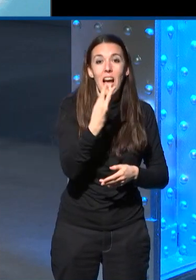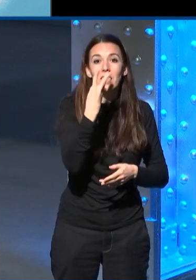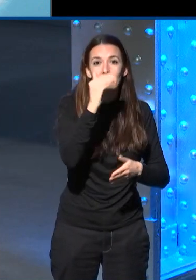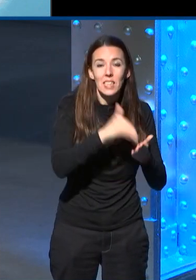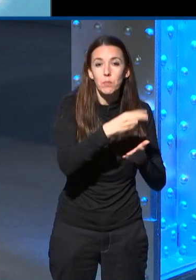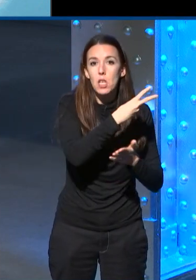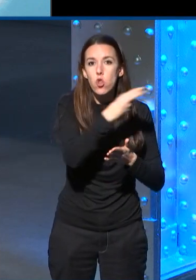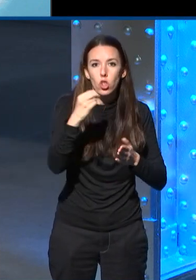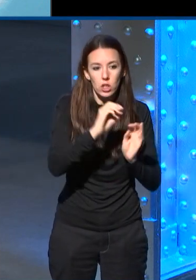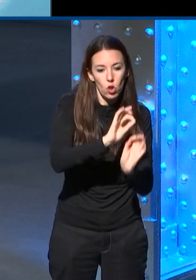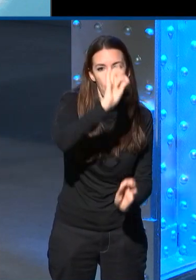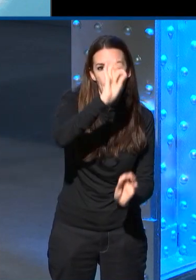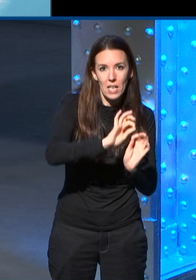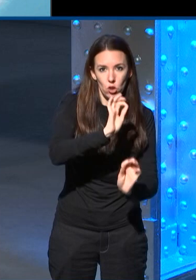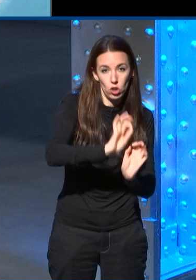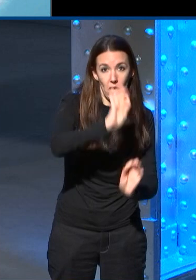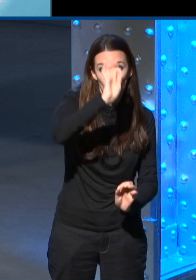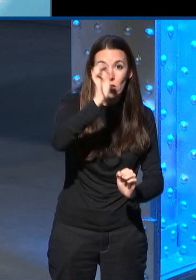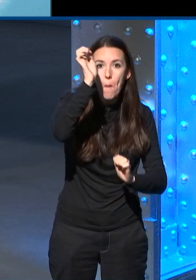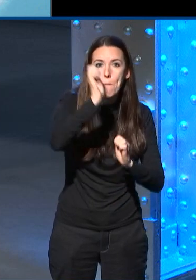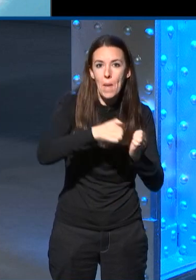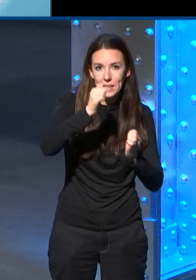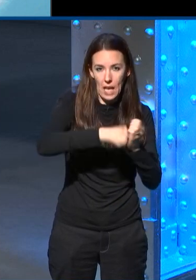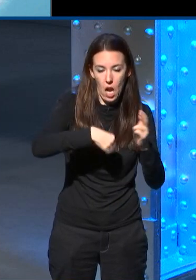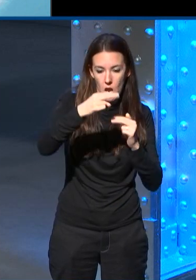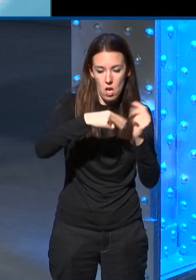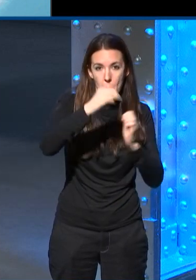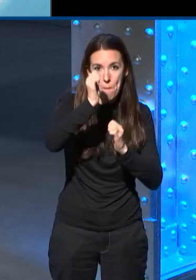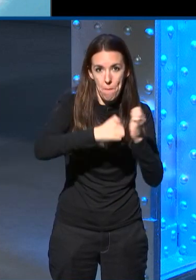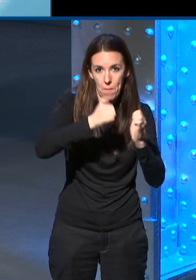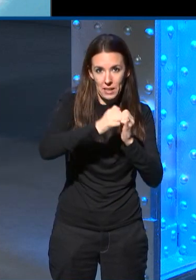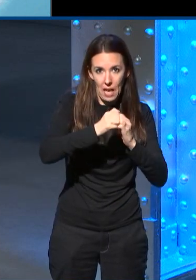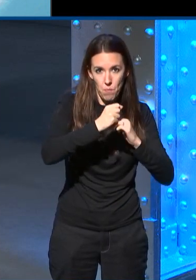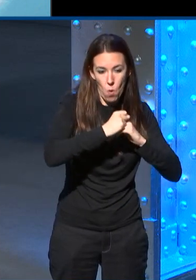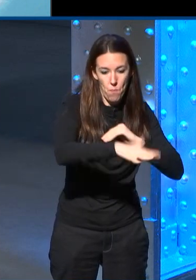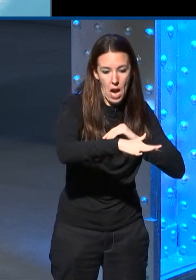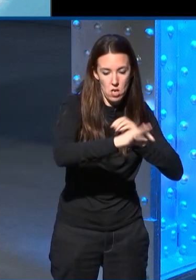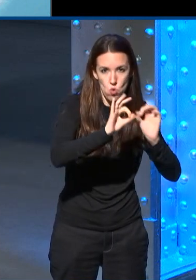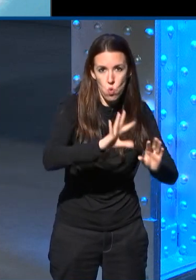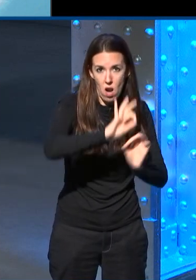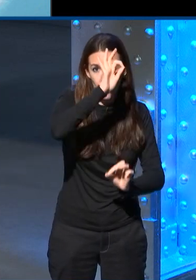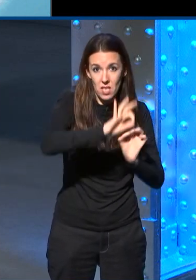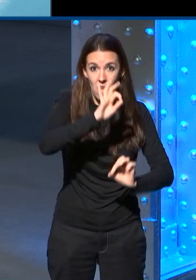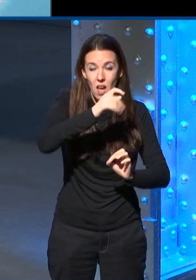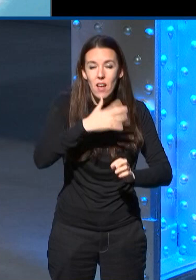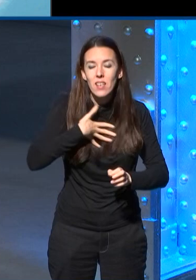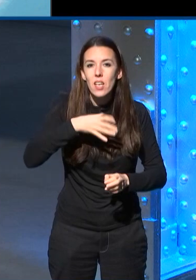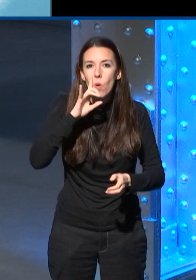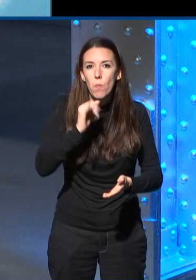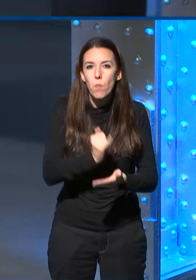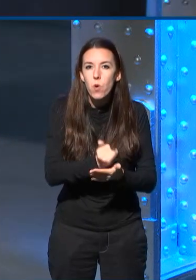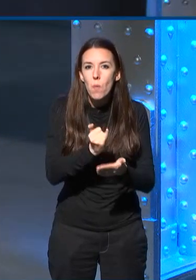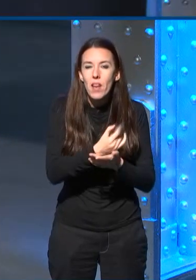altura, y estos son unas bases británicas al nivel del mar. Y lo que quieren probar es